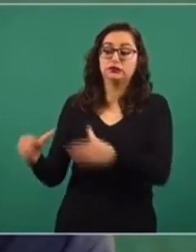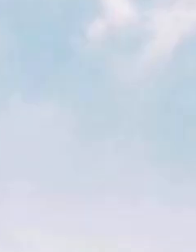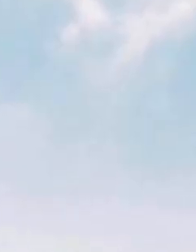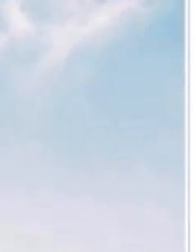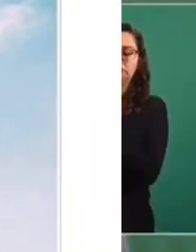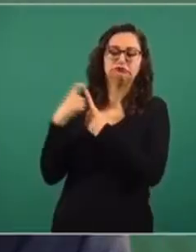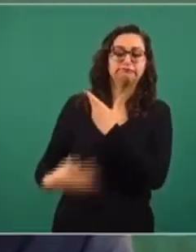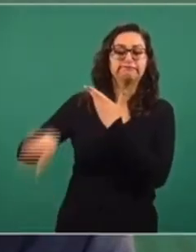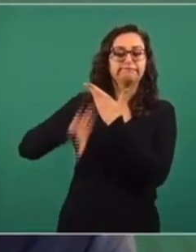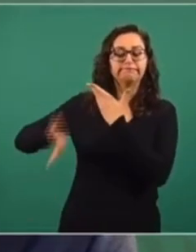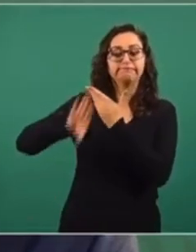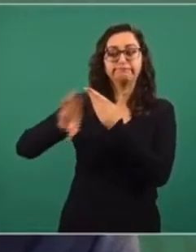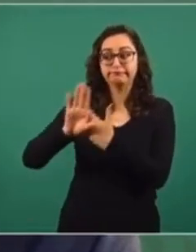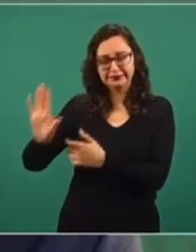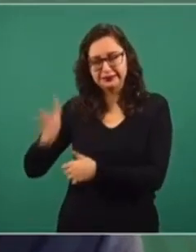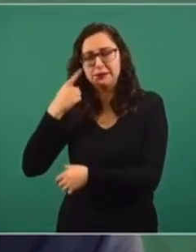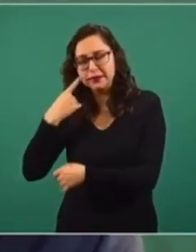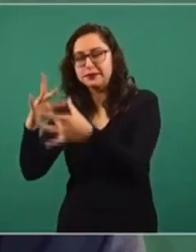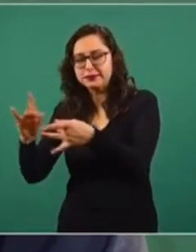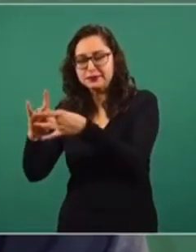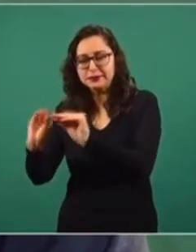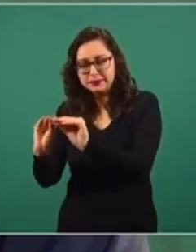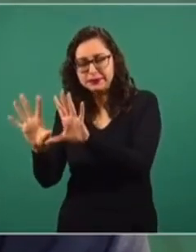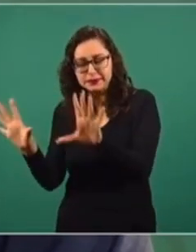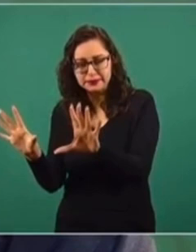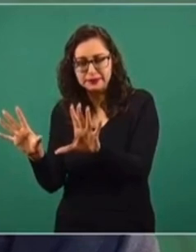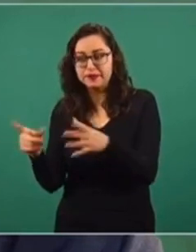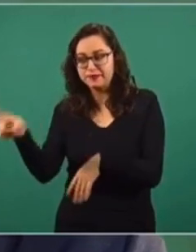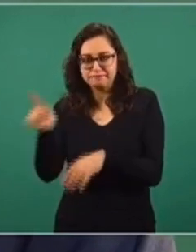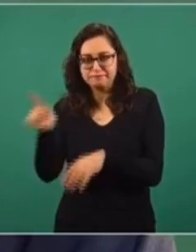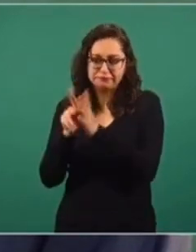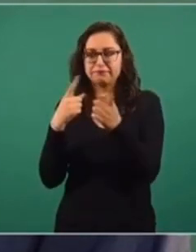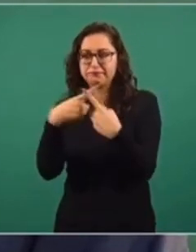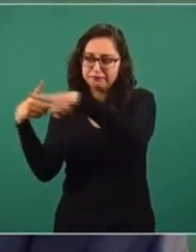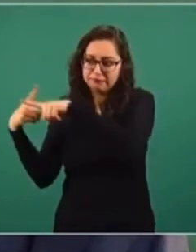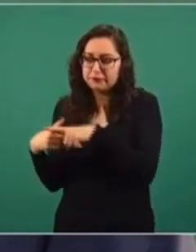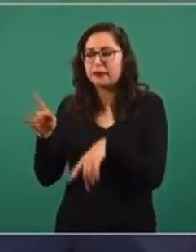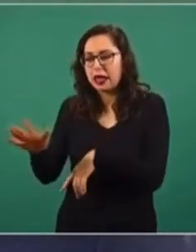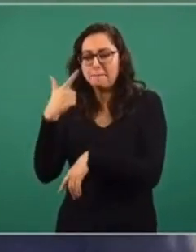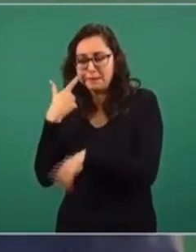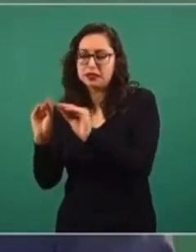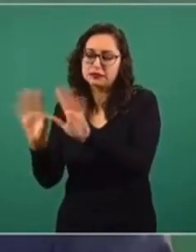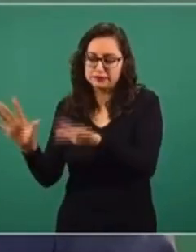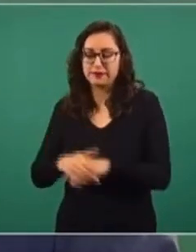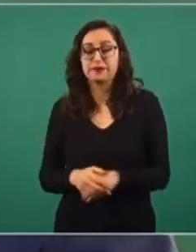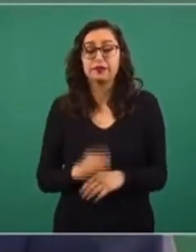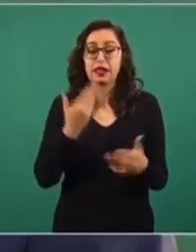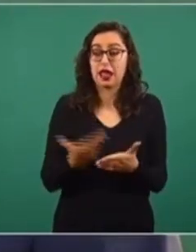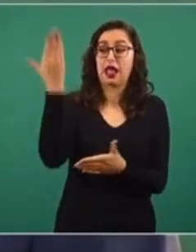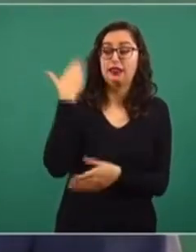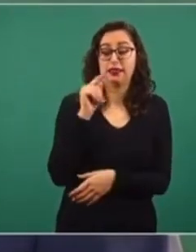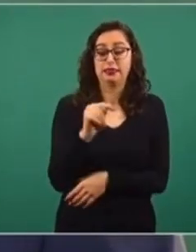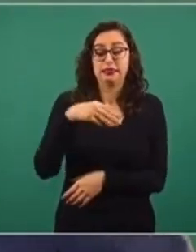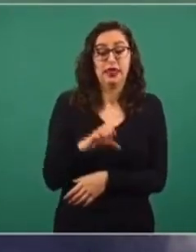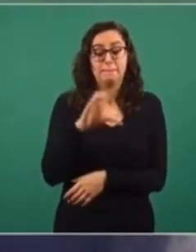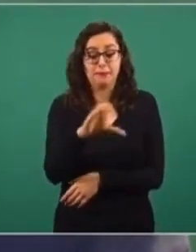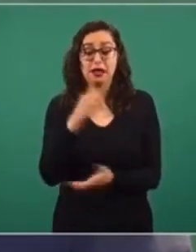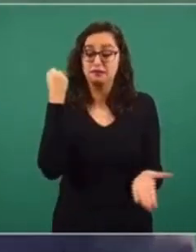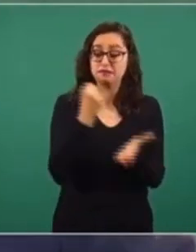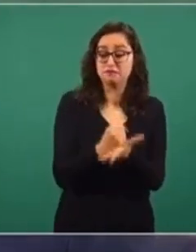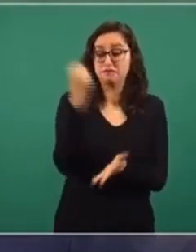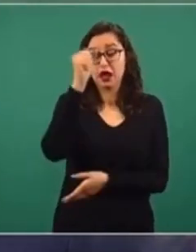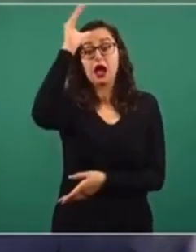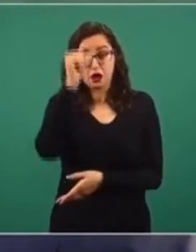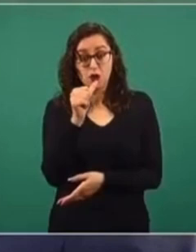nuestros, a la prensa conservadora, de que cuando se aprobó el tratado, nosotros